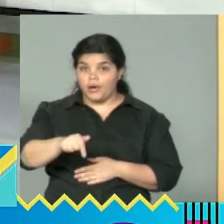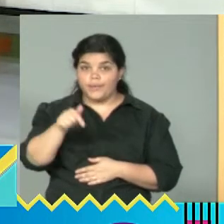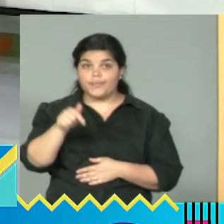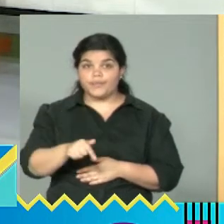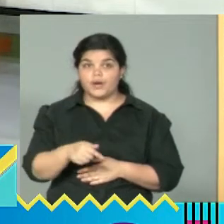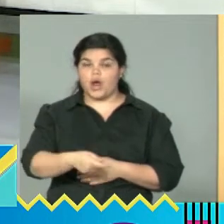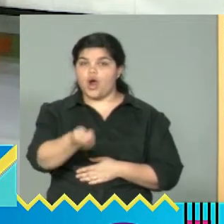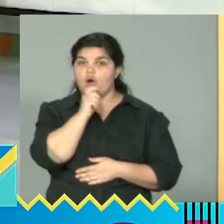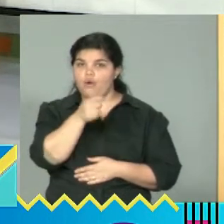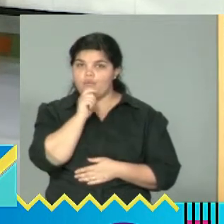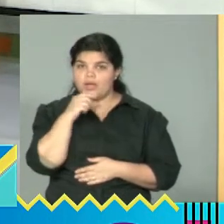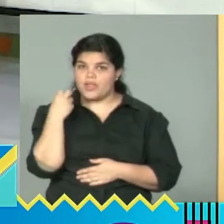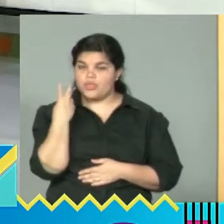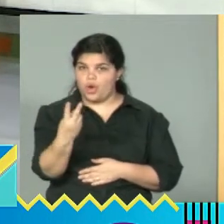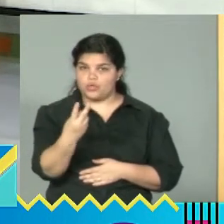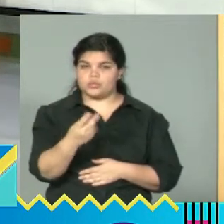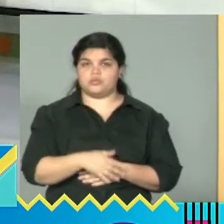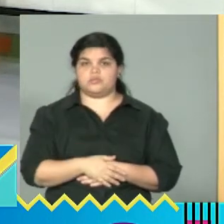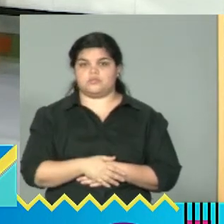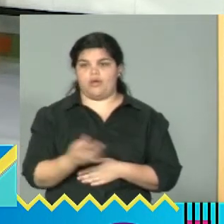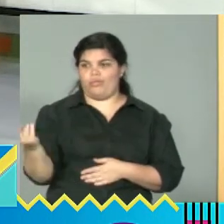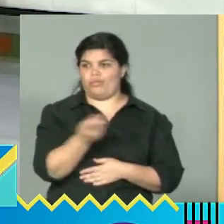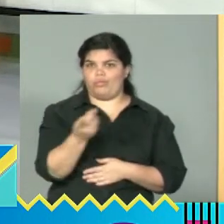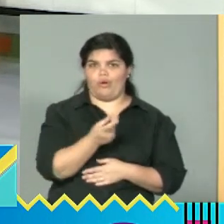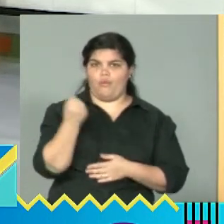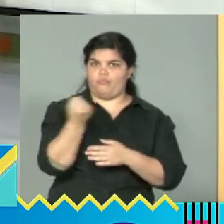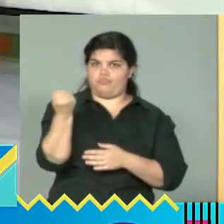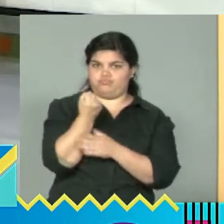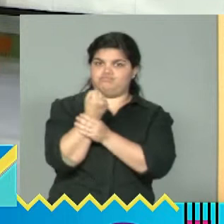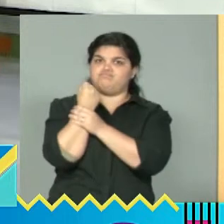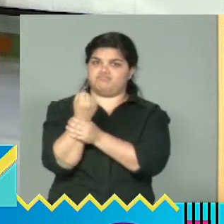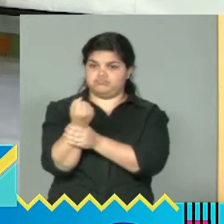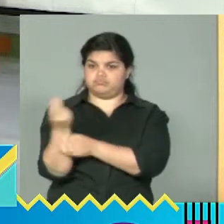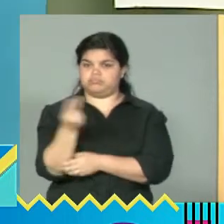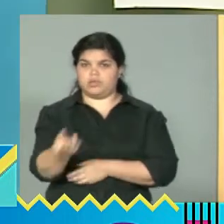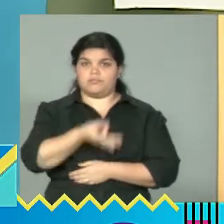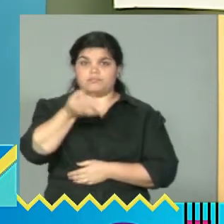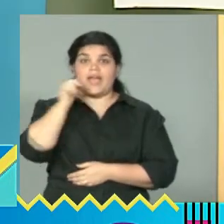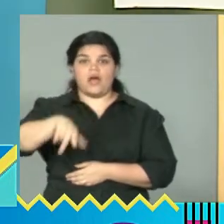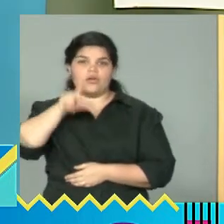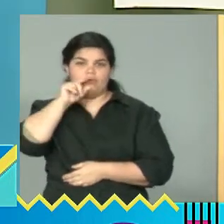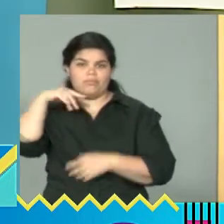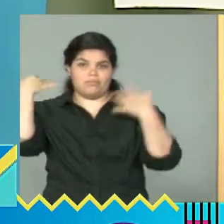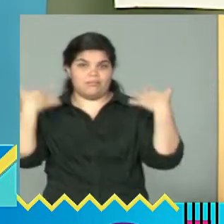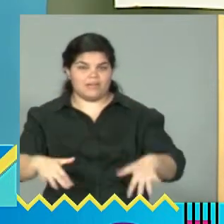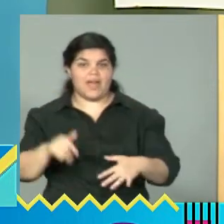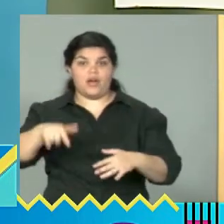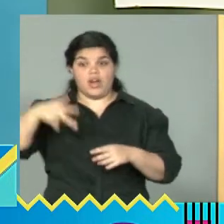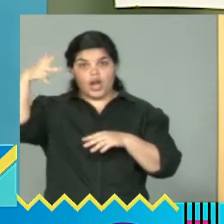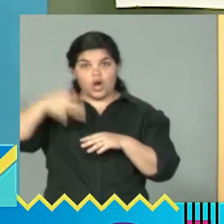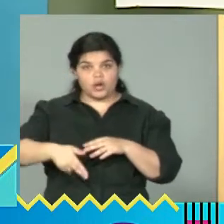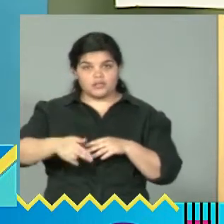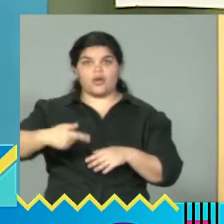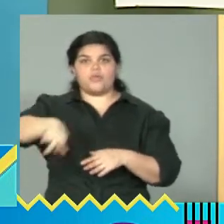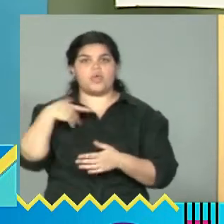dos conferencias, tanto de Sturzenegger como de Mauricio Macri, imagínense lo que ha sido las redes sociales. Nos vamos a ir al corte y les vamos a proponer a ustedes